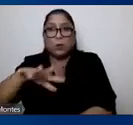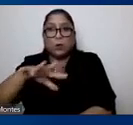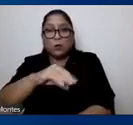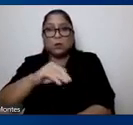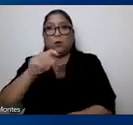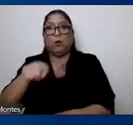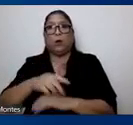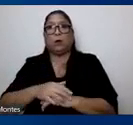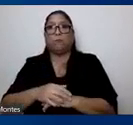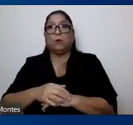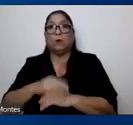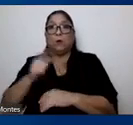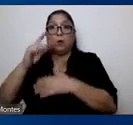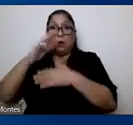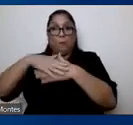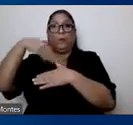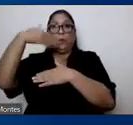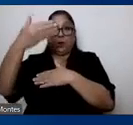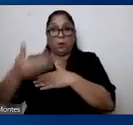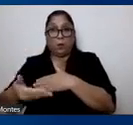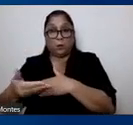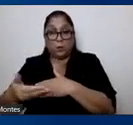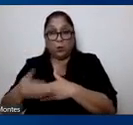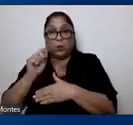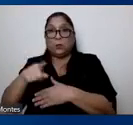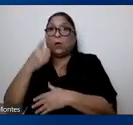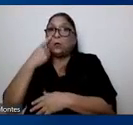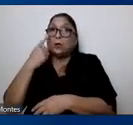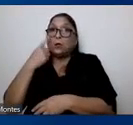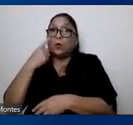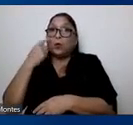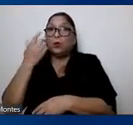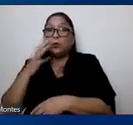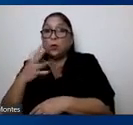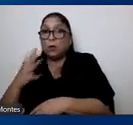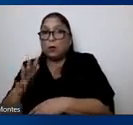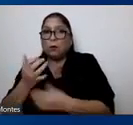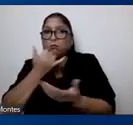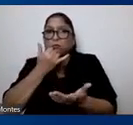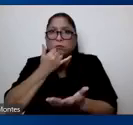Entonces, luego de que se conoce